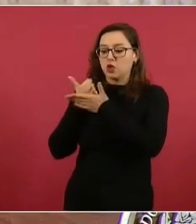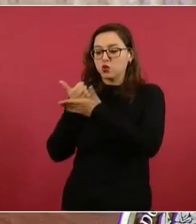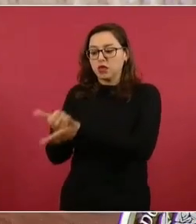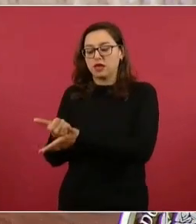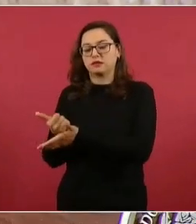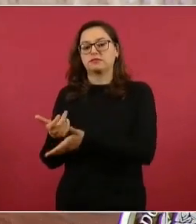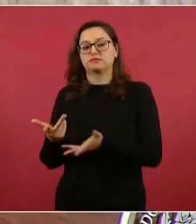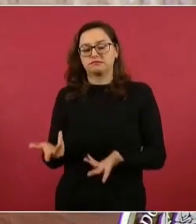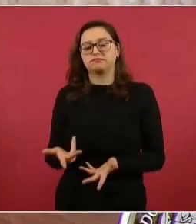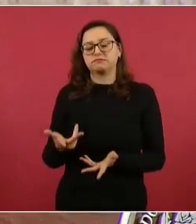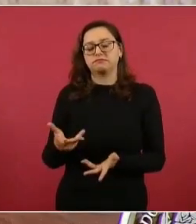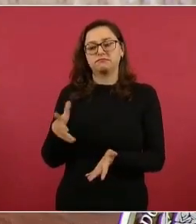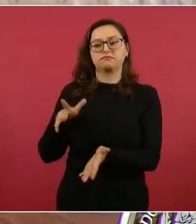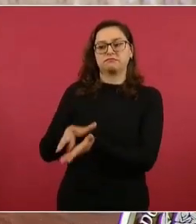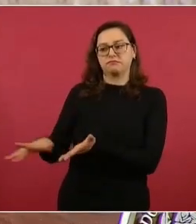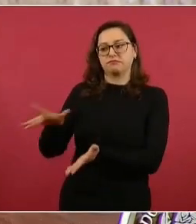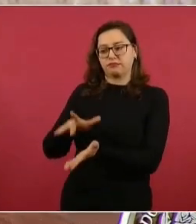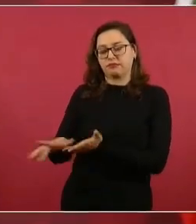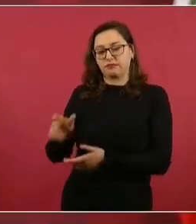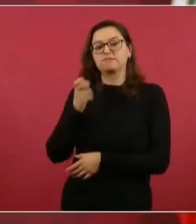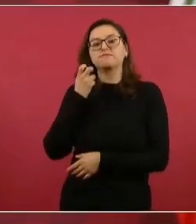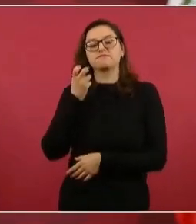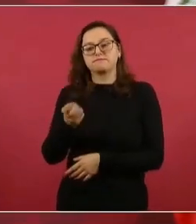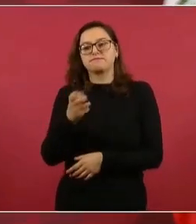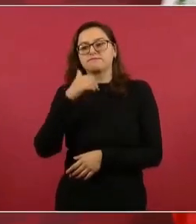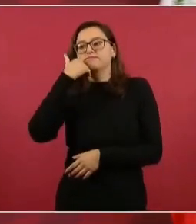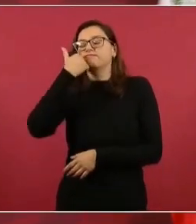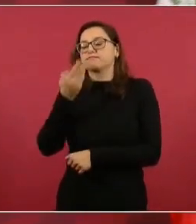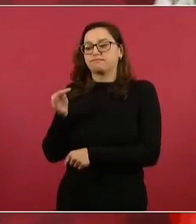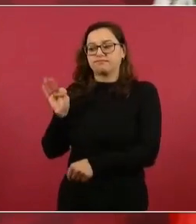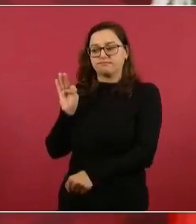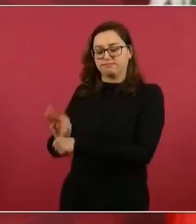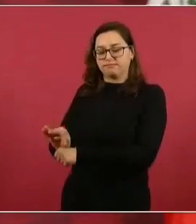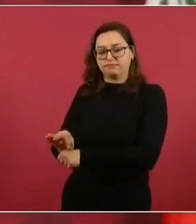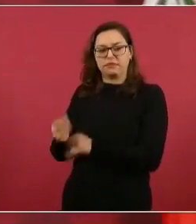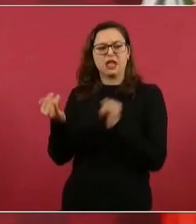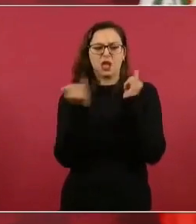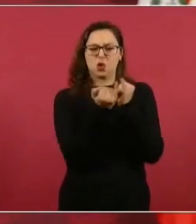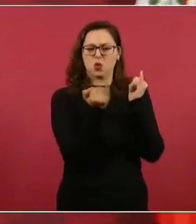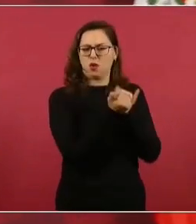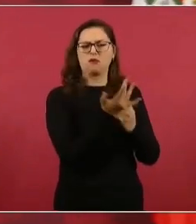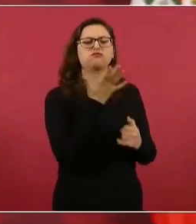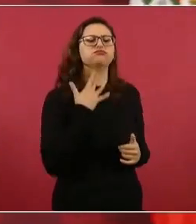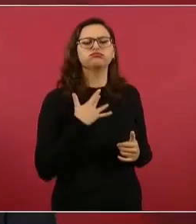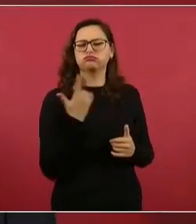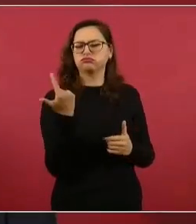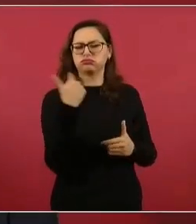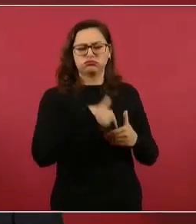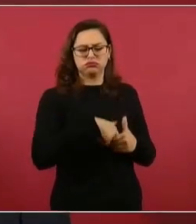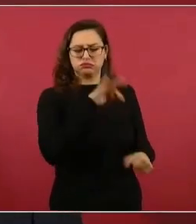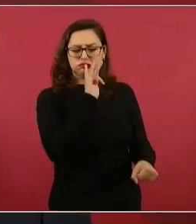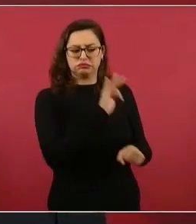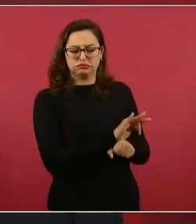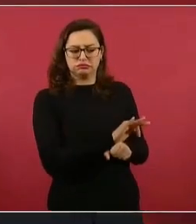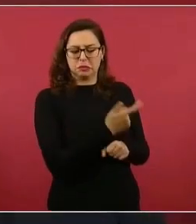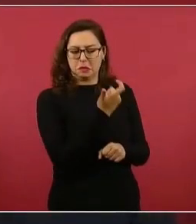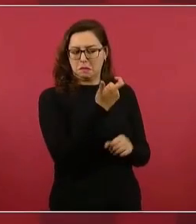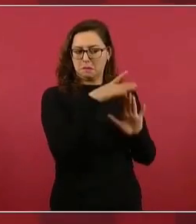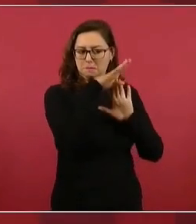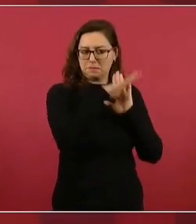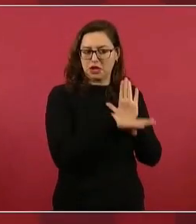hay formas que estamos buscando. Lo que estamos haciendo con la gasolina, como afortunadamente